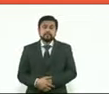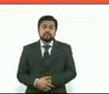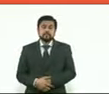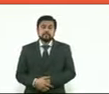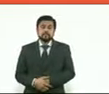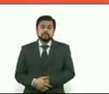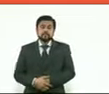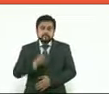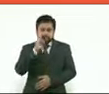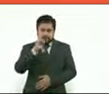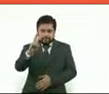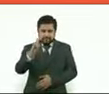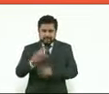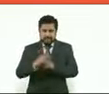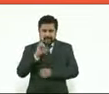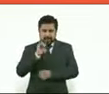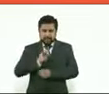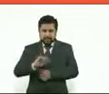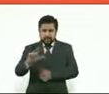Aquí viene Lucy Cheruyot,